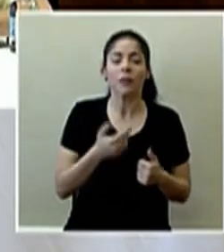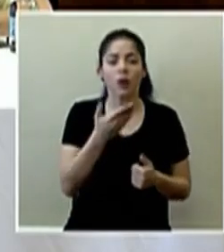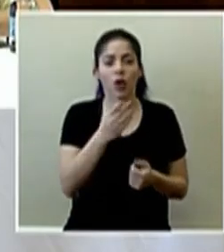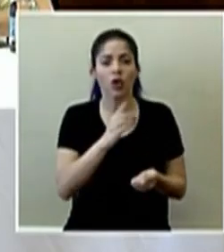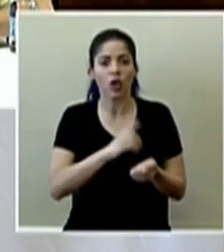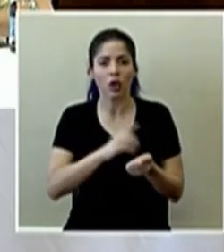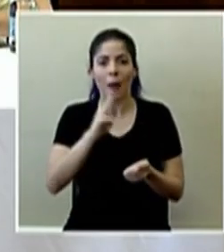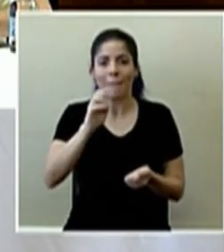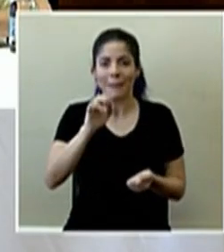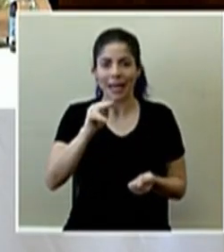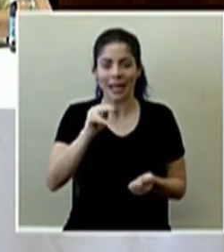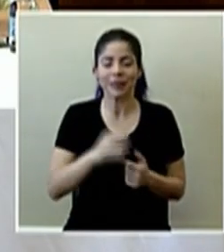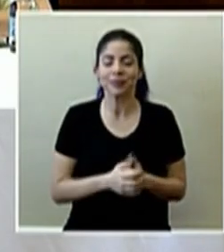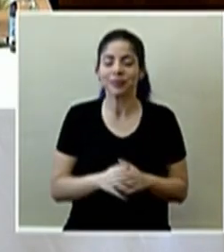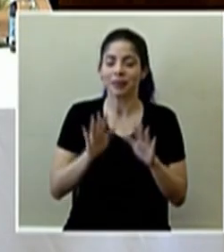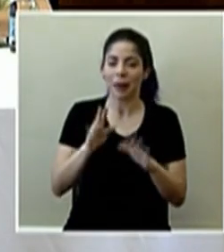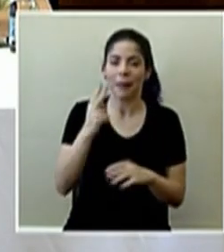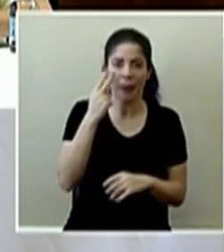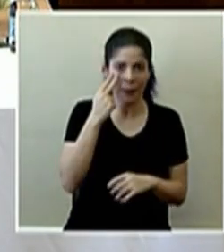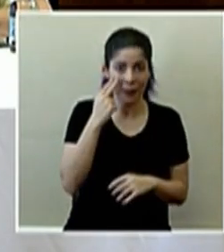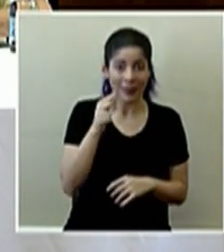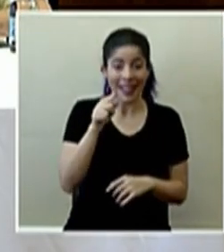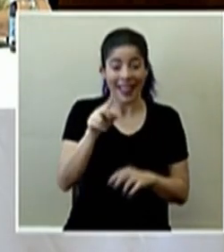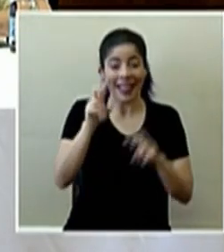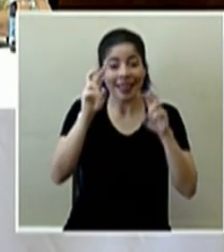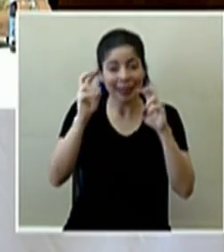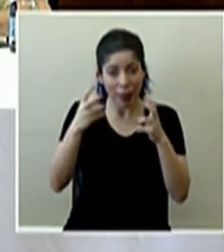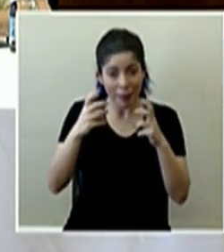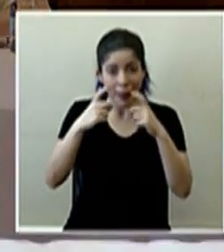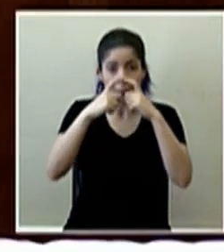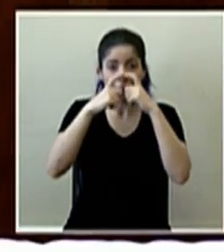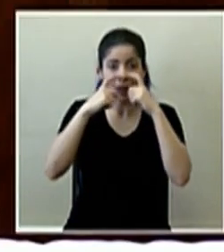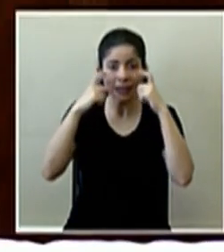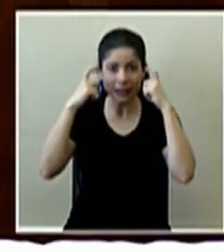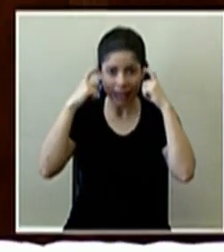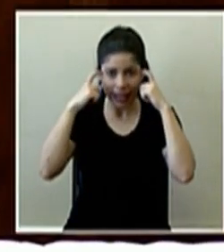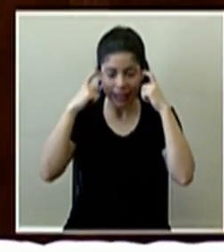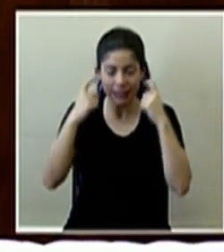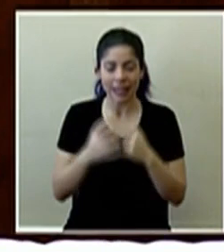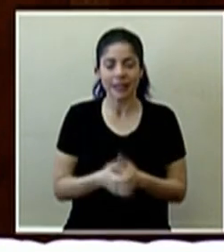Doctor Marín. Vamos a ver, con este tema de las mascarillas,